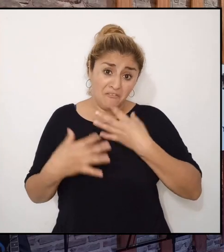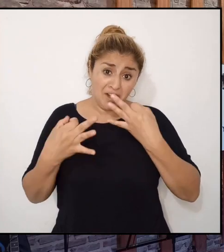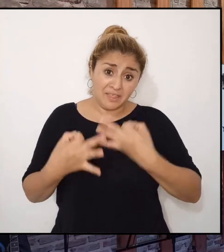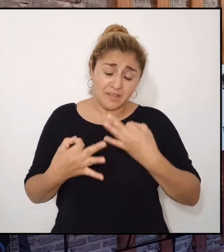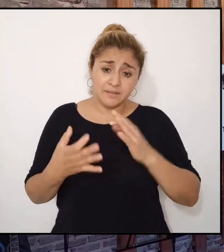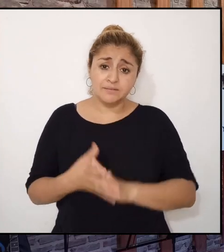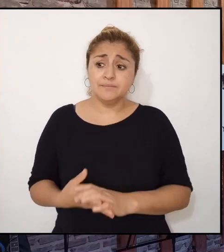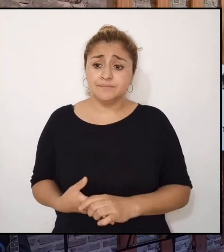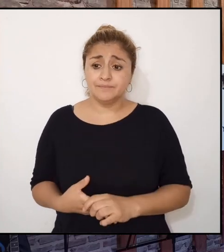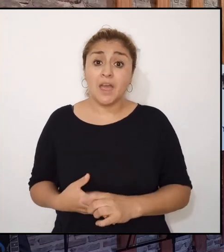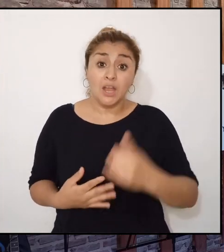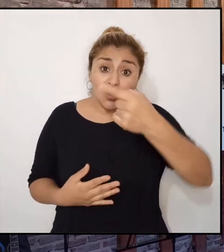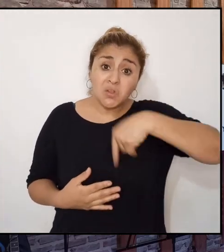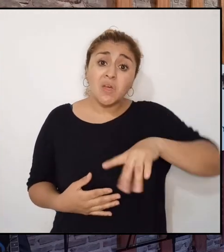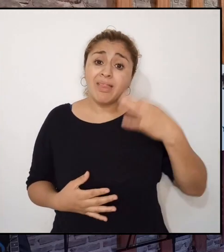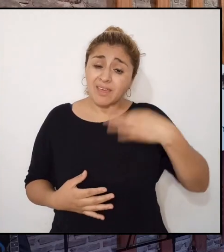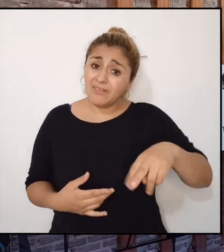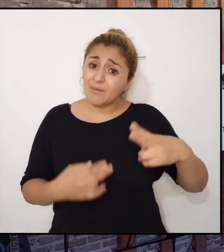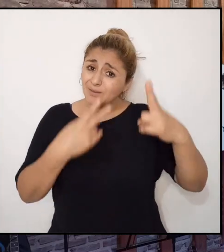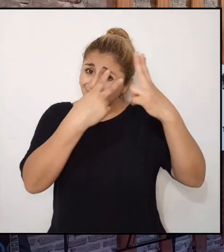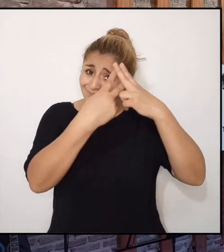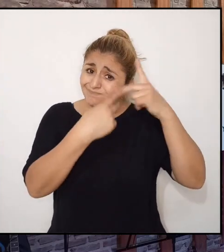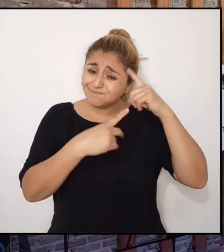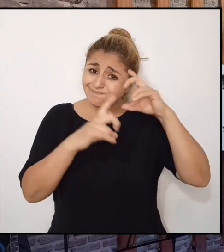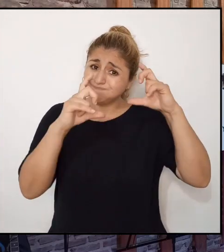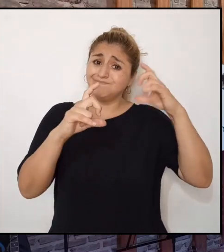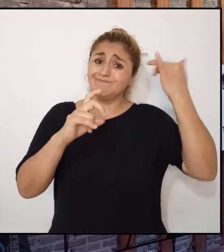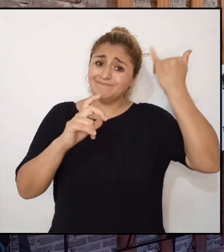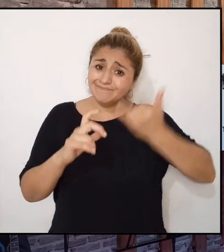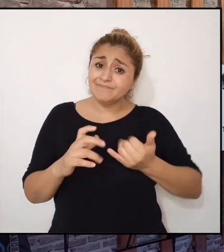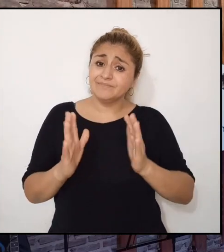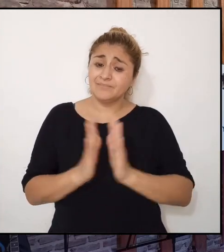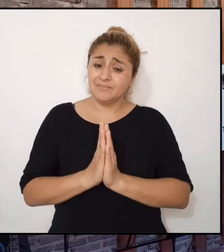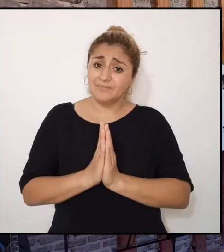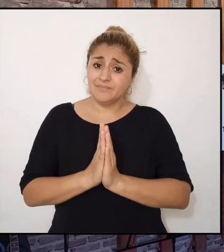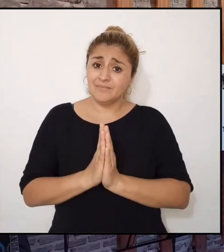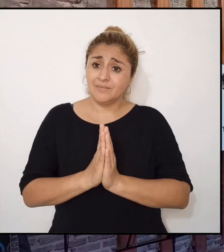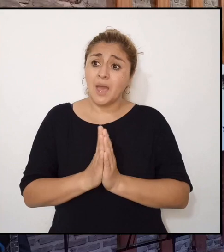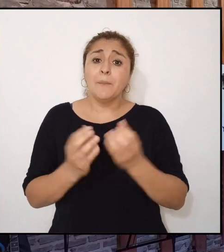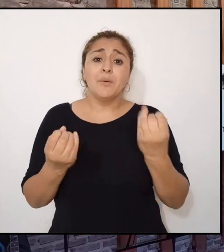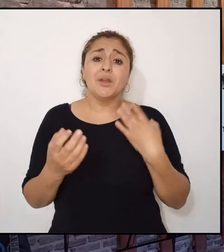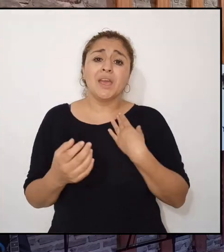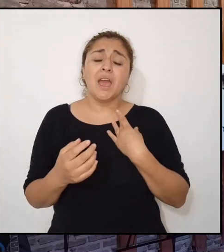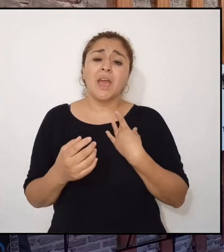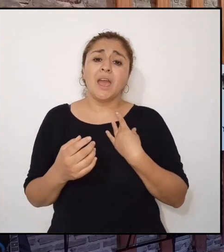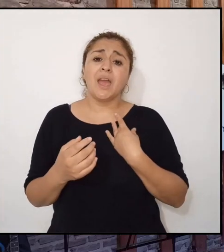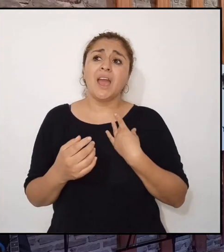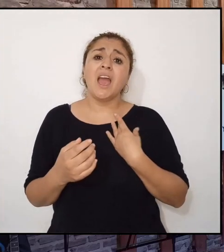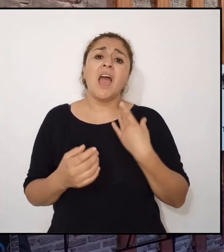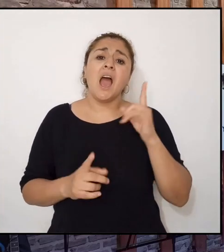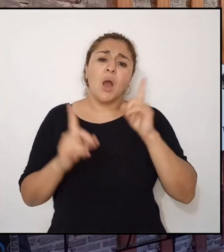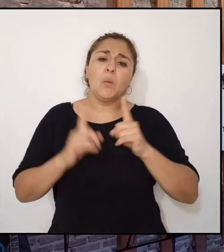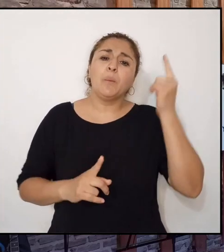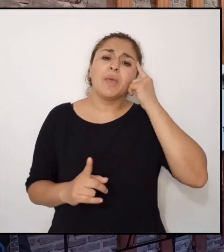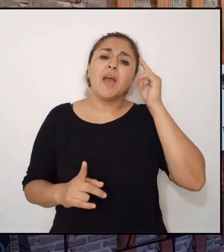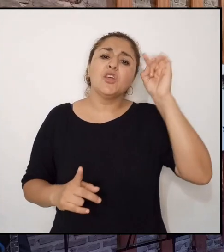Entonces tenemos que estar tan atentos, porque no se trata solo de hacer cosas,